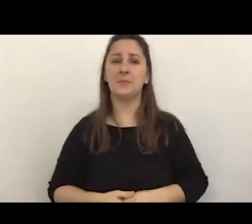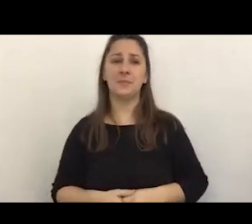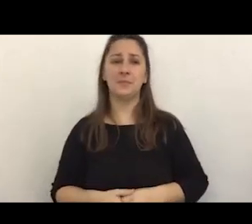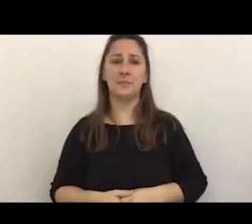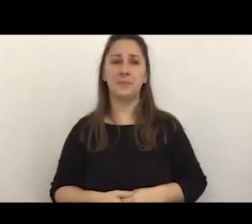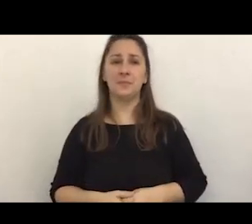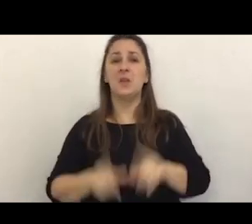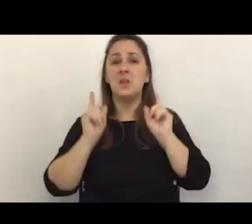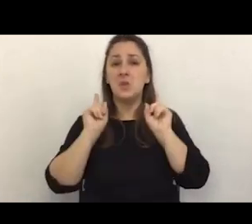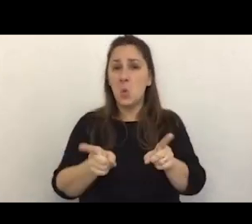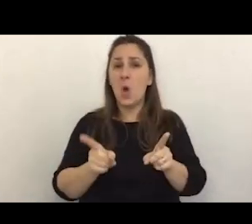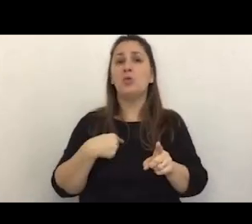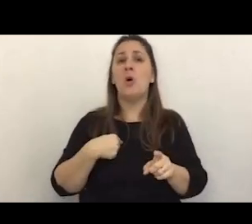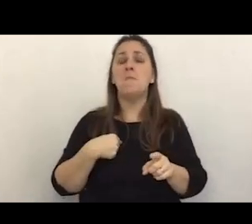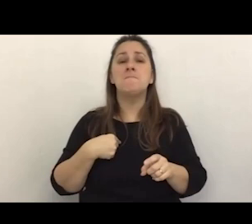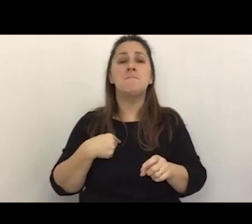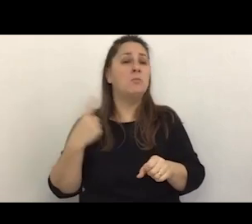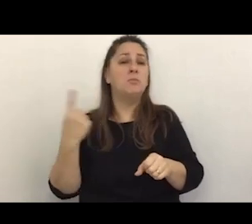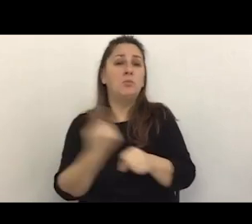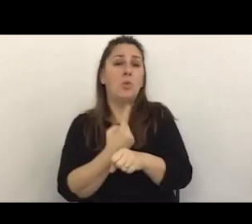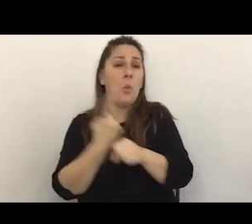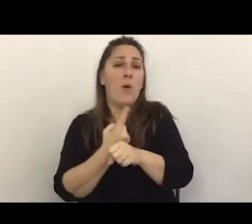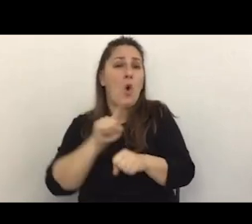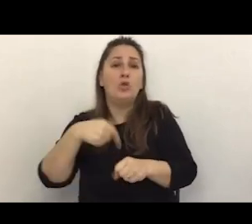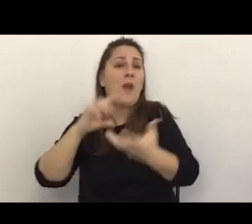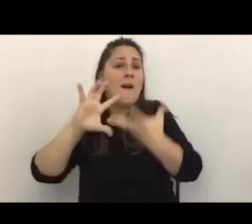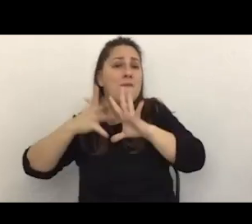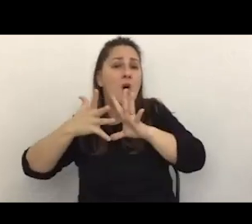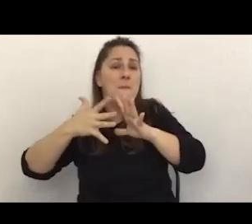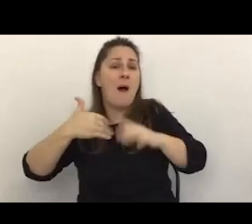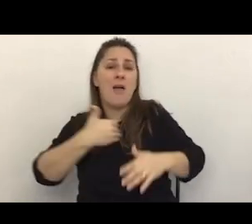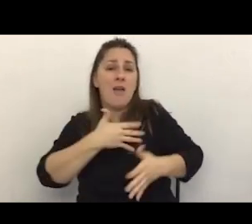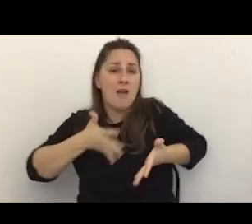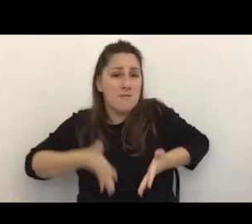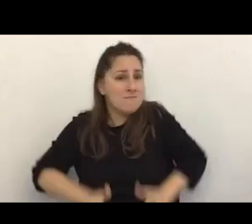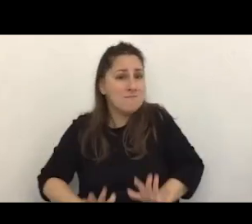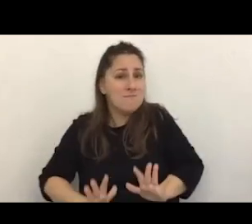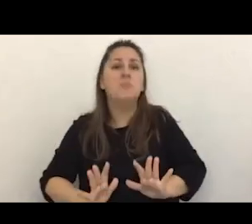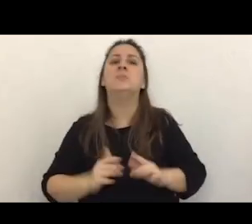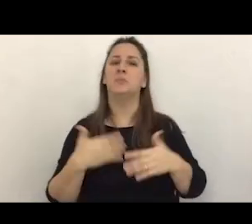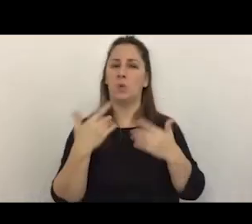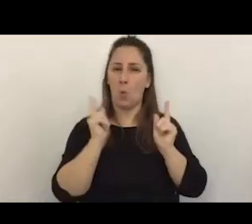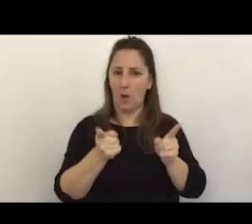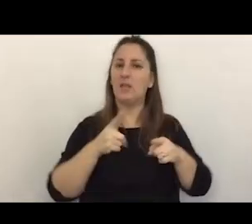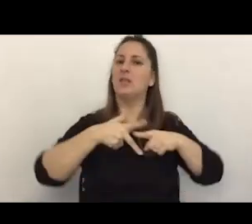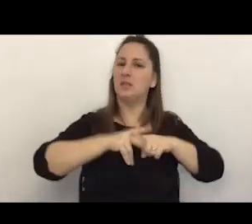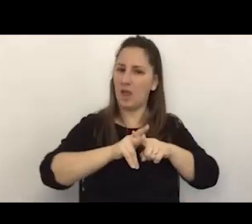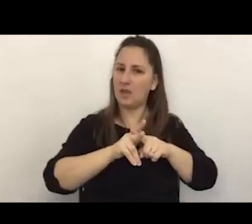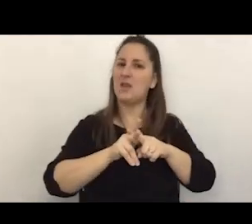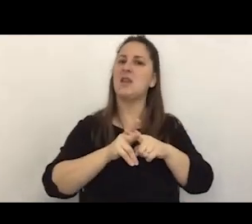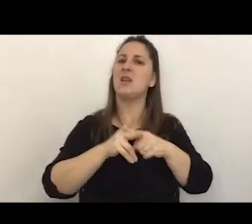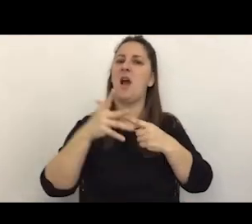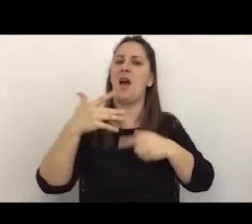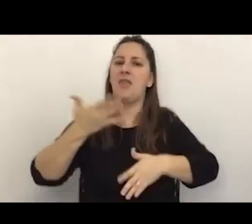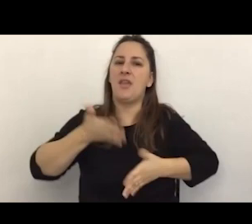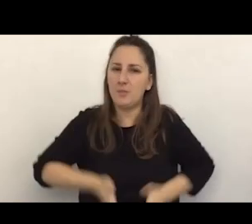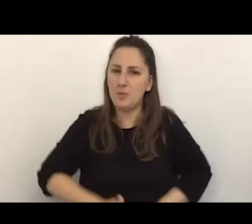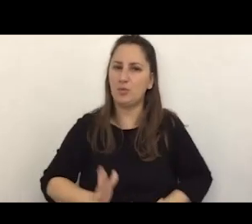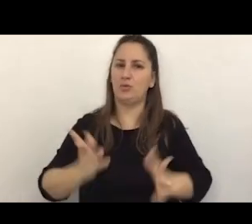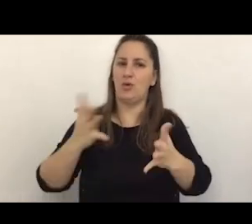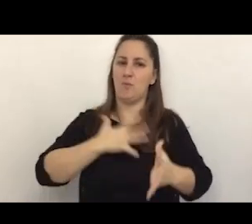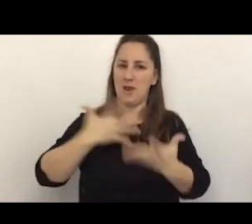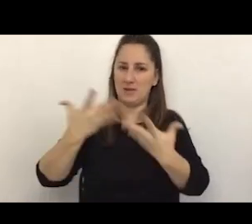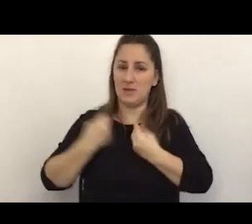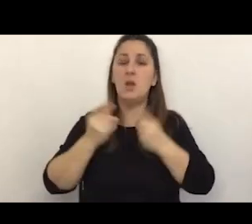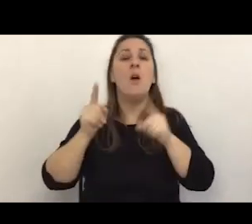pueda concebir de otra manera, ¿sí? Y esto es interesante, es importante porque está en algún punto relacionado con la cobertura de